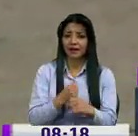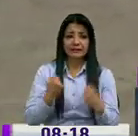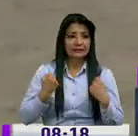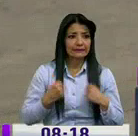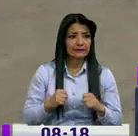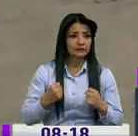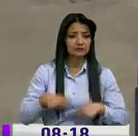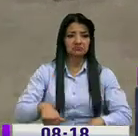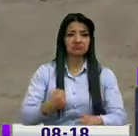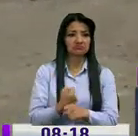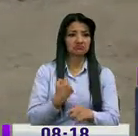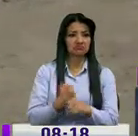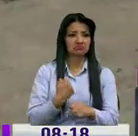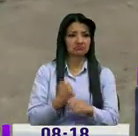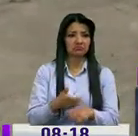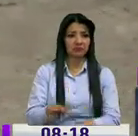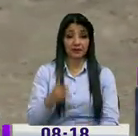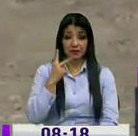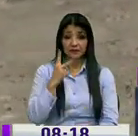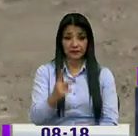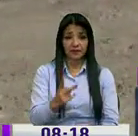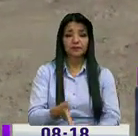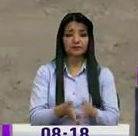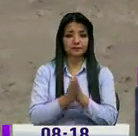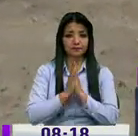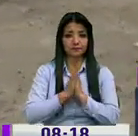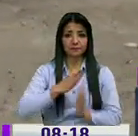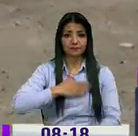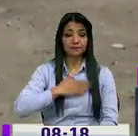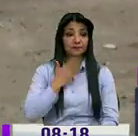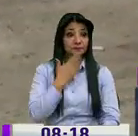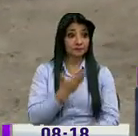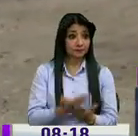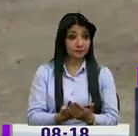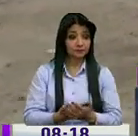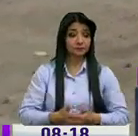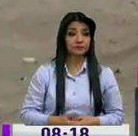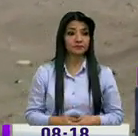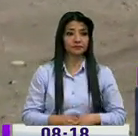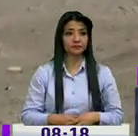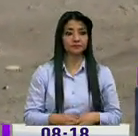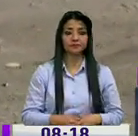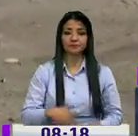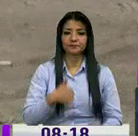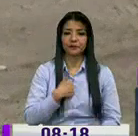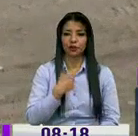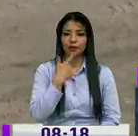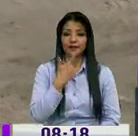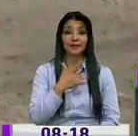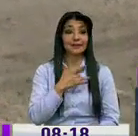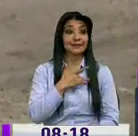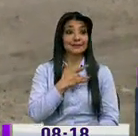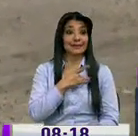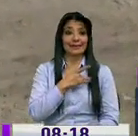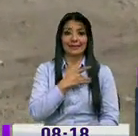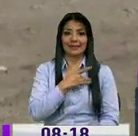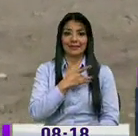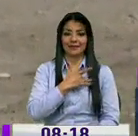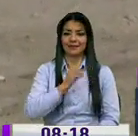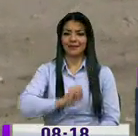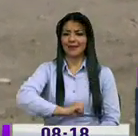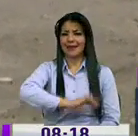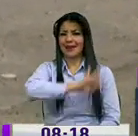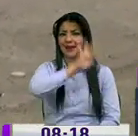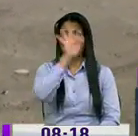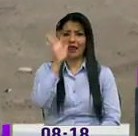nada por aquí. Ese es nuestro pedido. Muchísimas gracias, vecino. Decía yo que se siente mucho pues cómo levanta